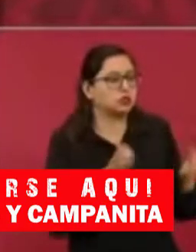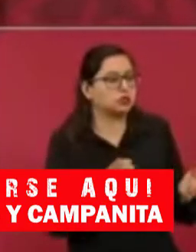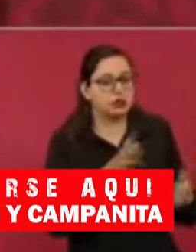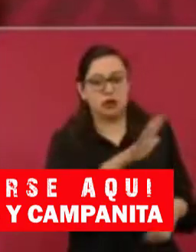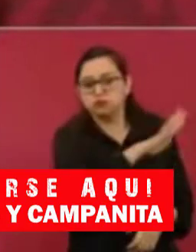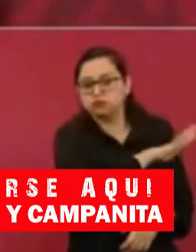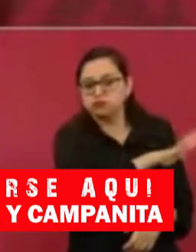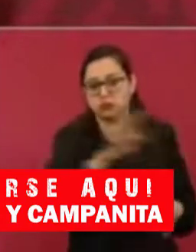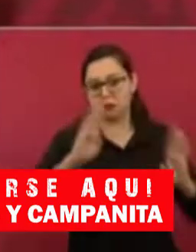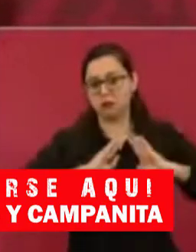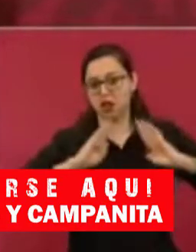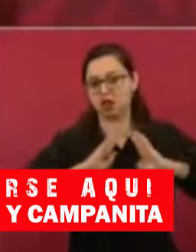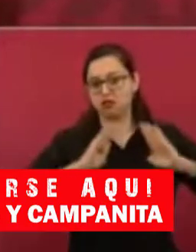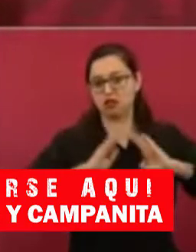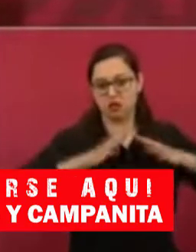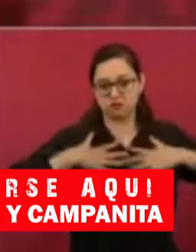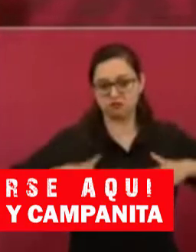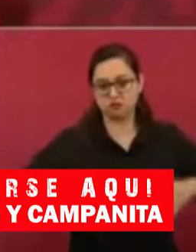verde.